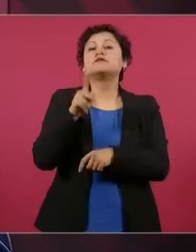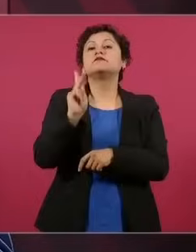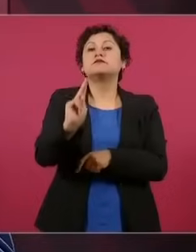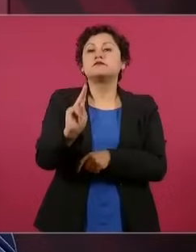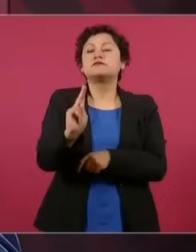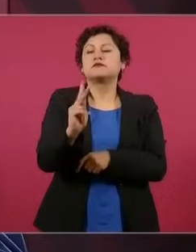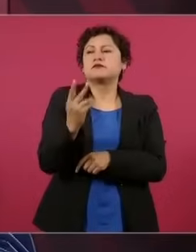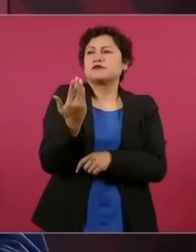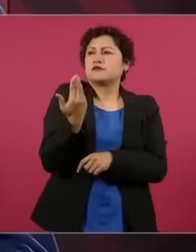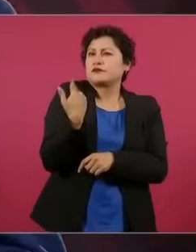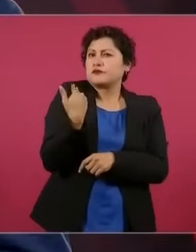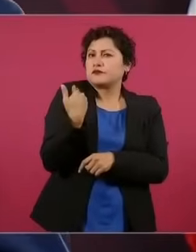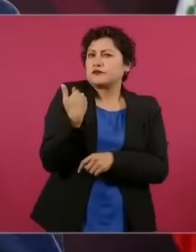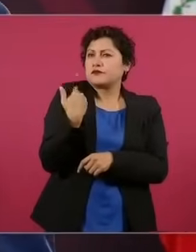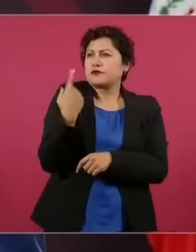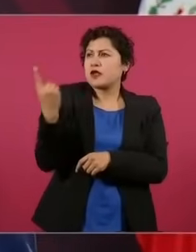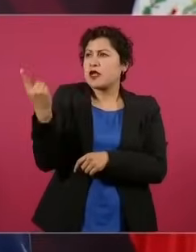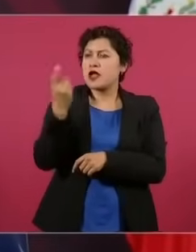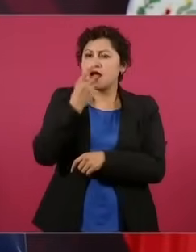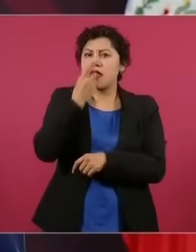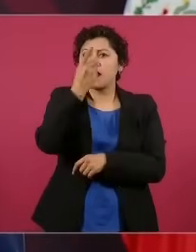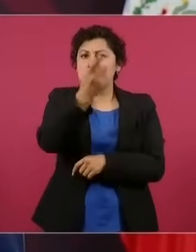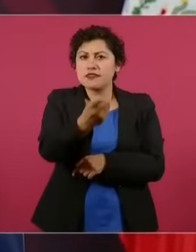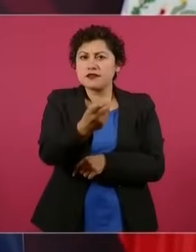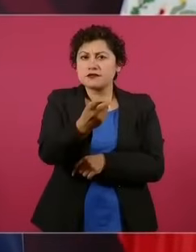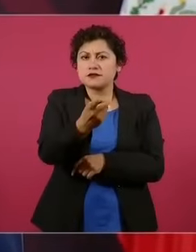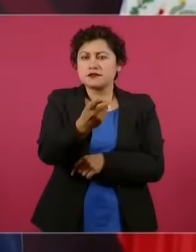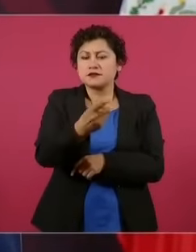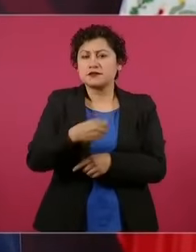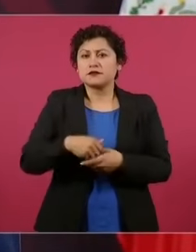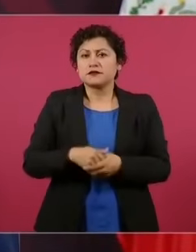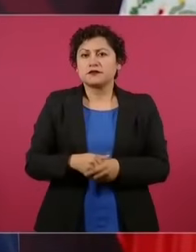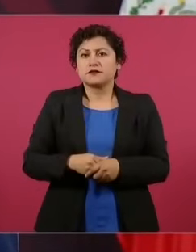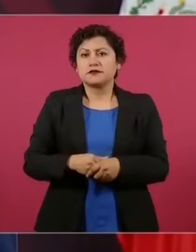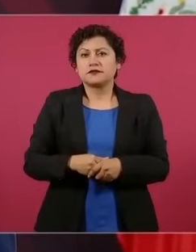habían dado como fecha para